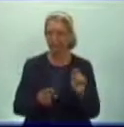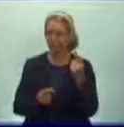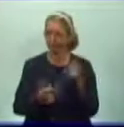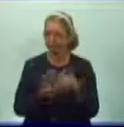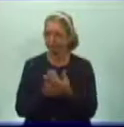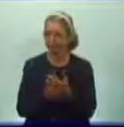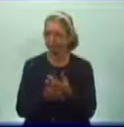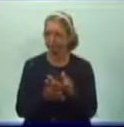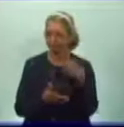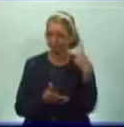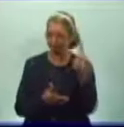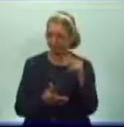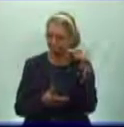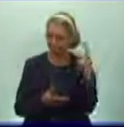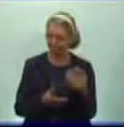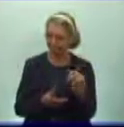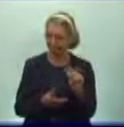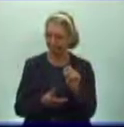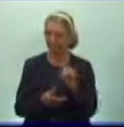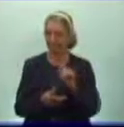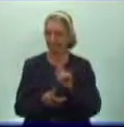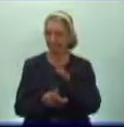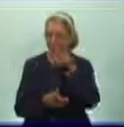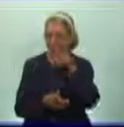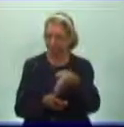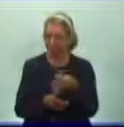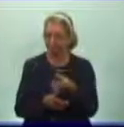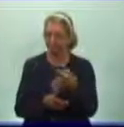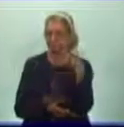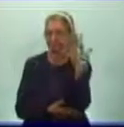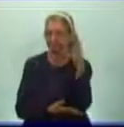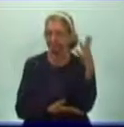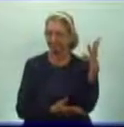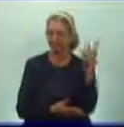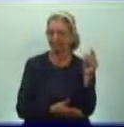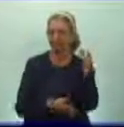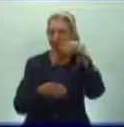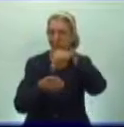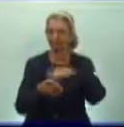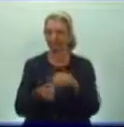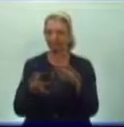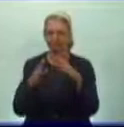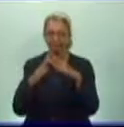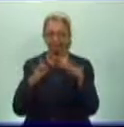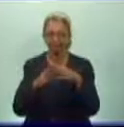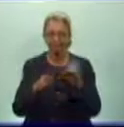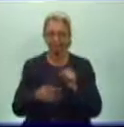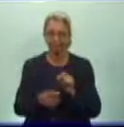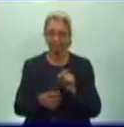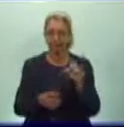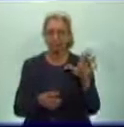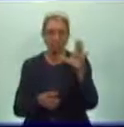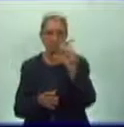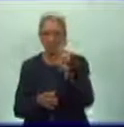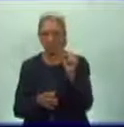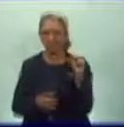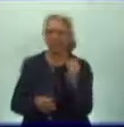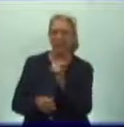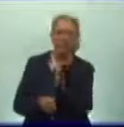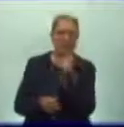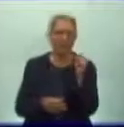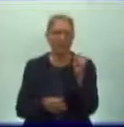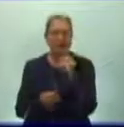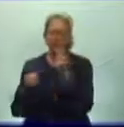decidieron darle un escarmiento y allá se fueron al árbol donde ella vivía y empezaron a cantar cada uno a su